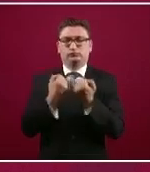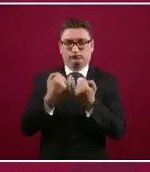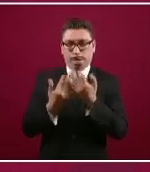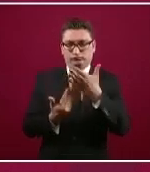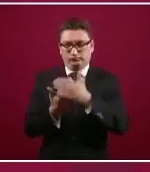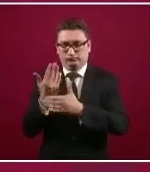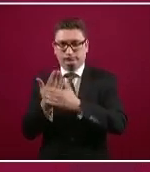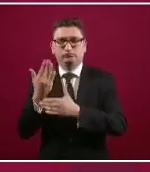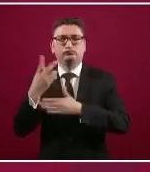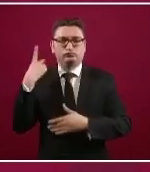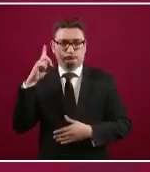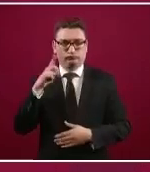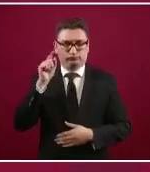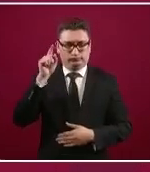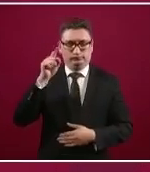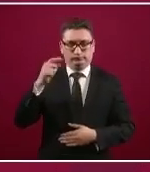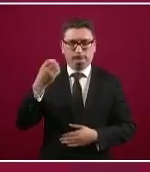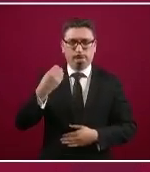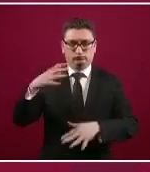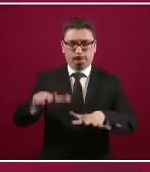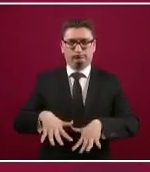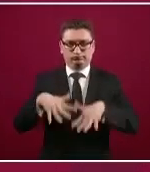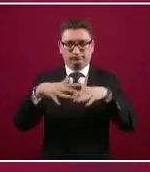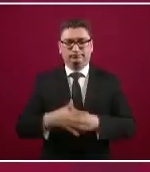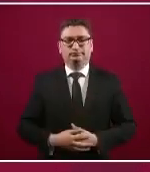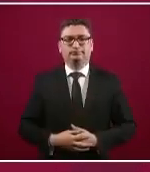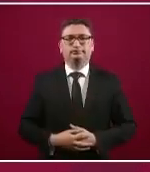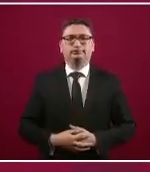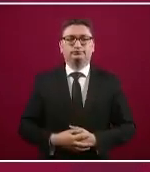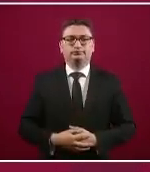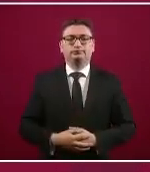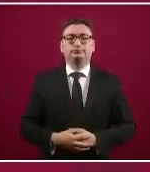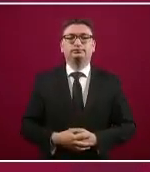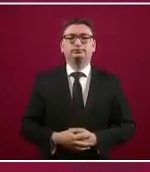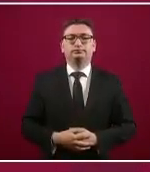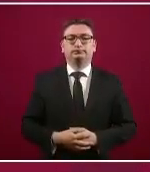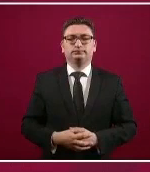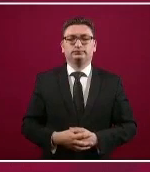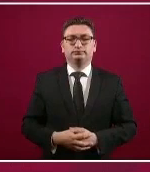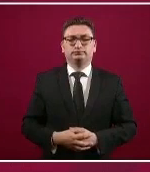en Durango y vamos a estar